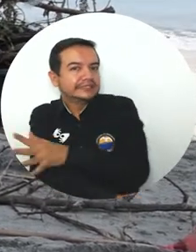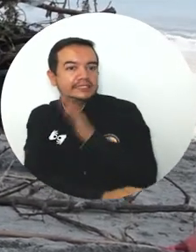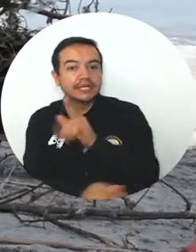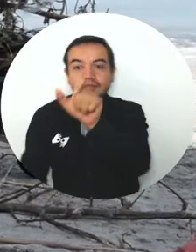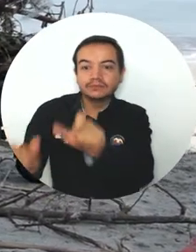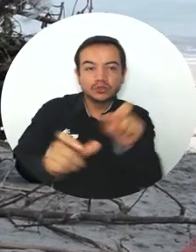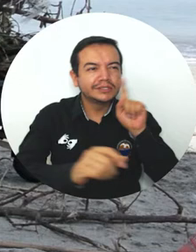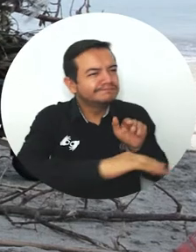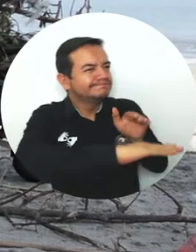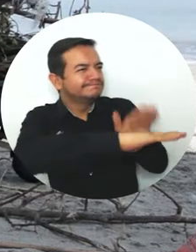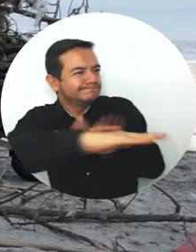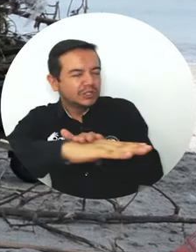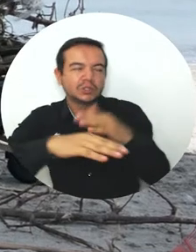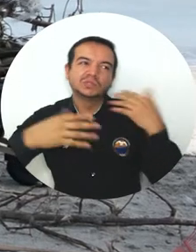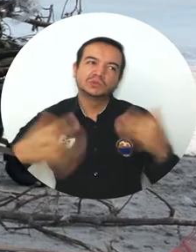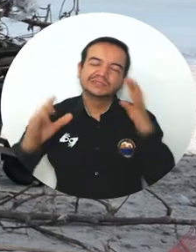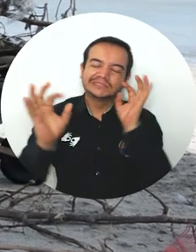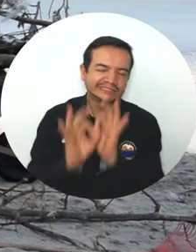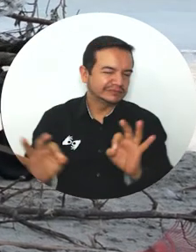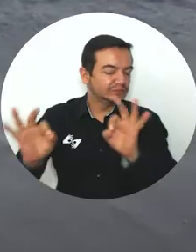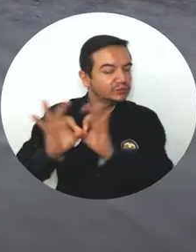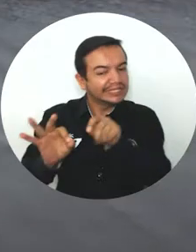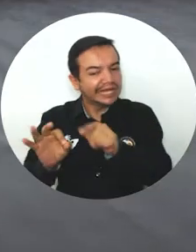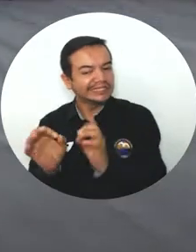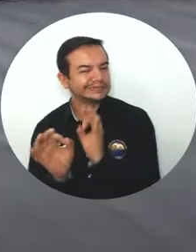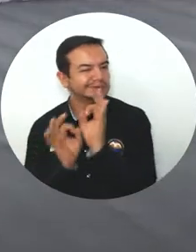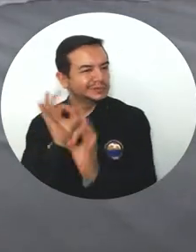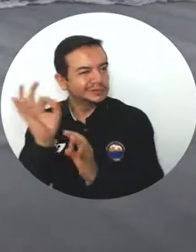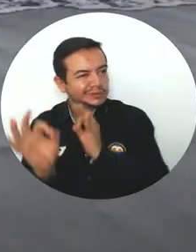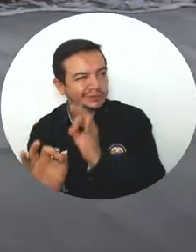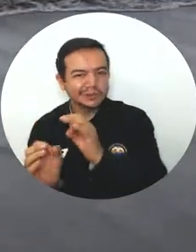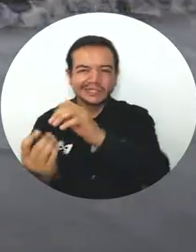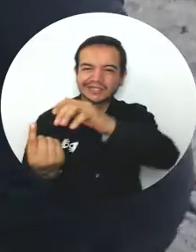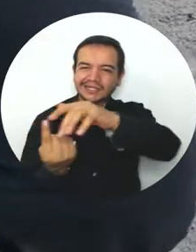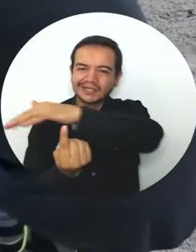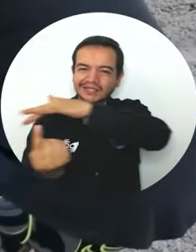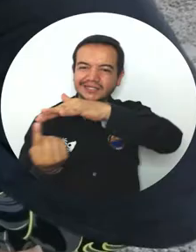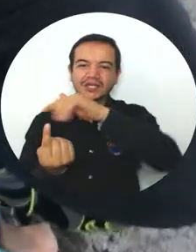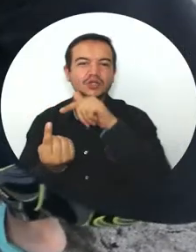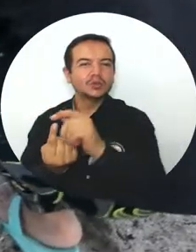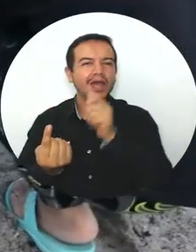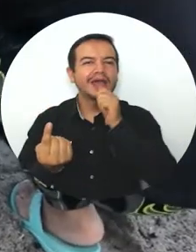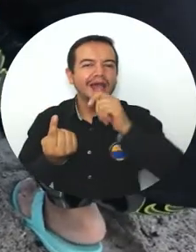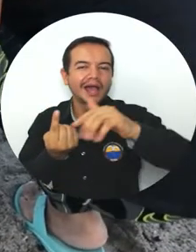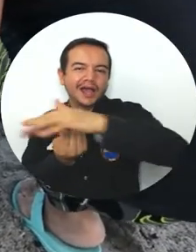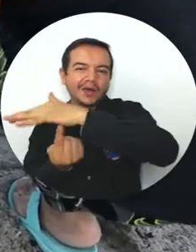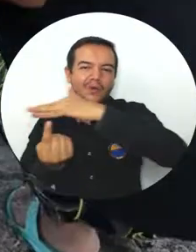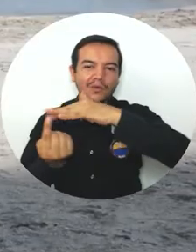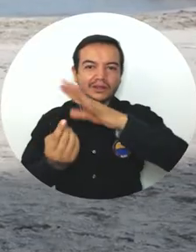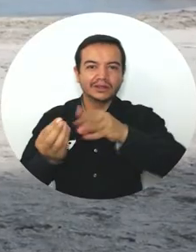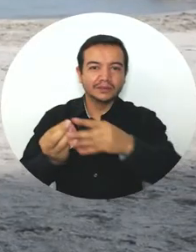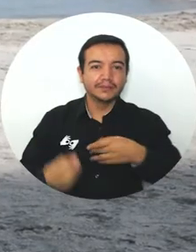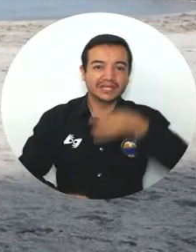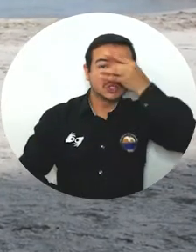de que entendamos la importancia de conservar todo lo que es el ecosistema marino y que no arrojemos basura a las